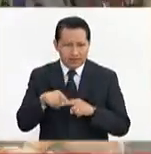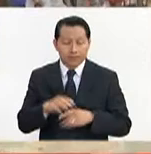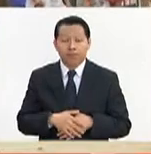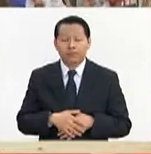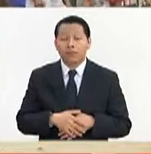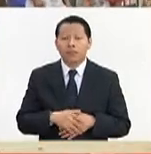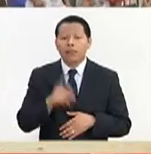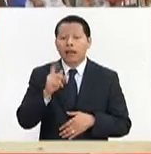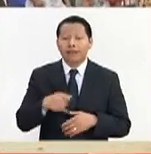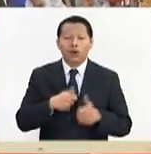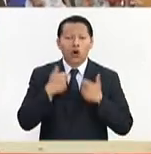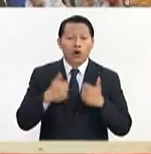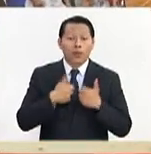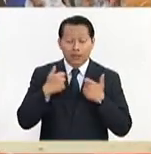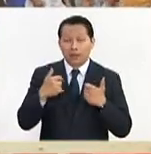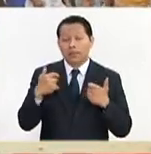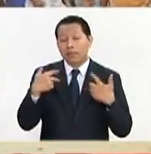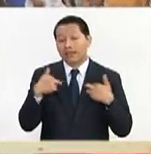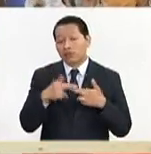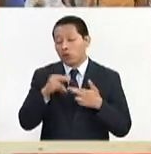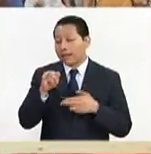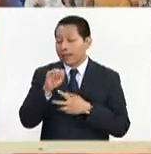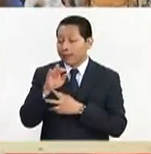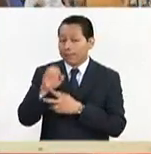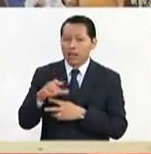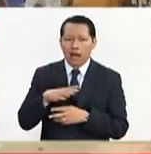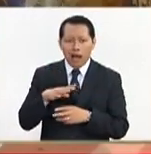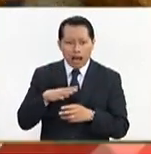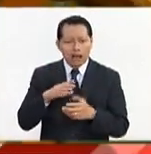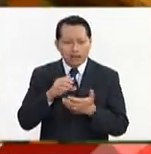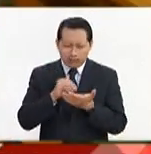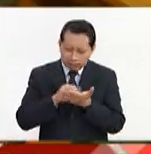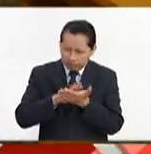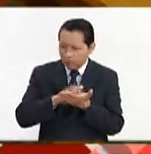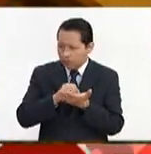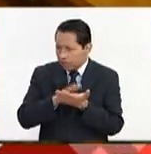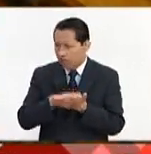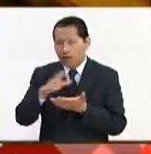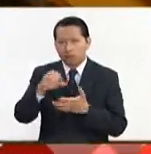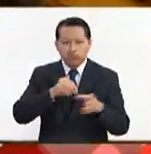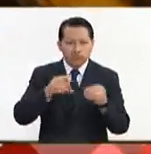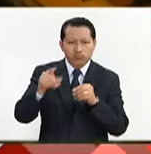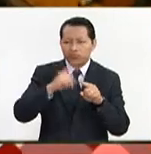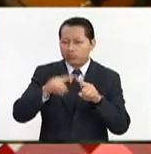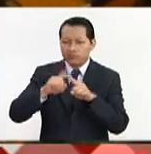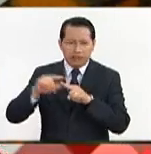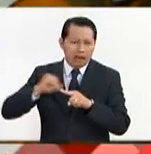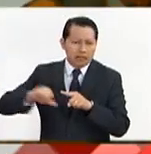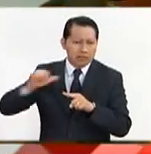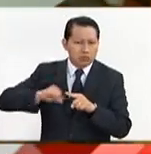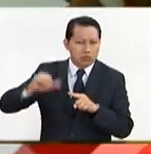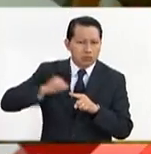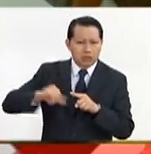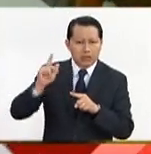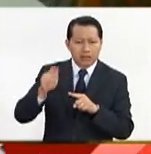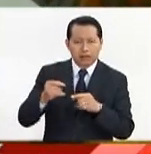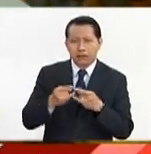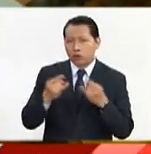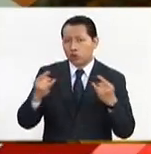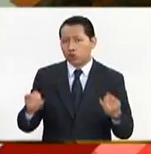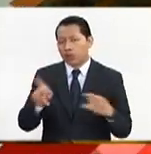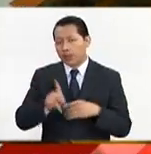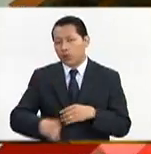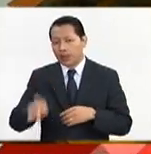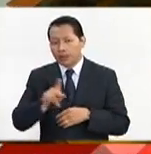chinampera, desde muy joven el maestro Jaime ha recopilado datos y objetos de tiempos prehispánicos que narran la historia de su